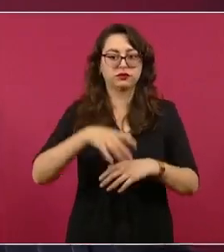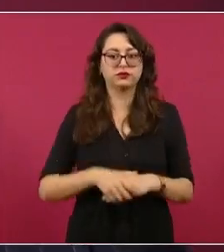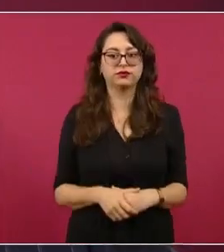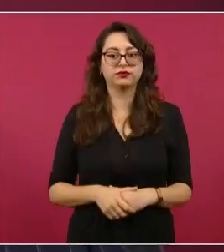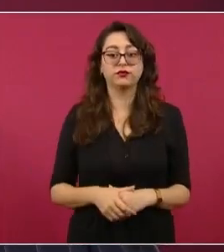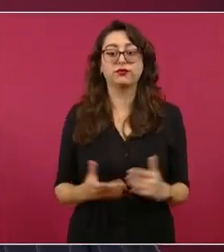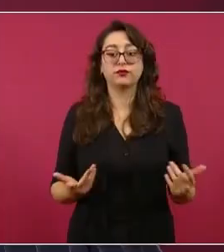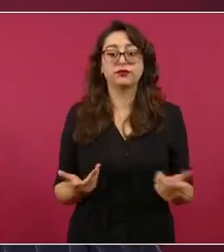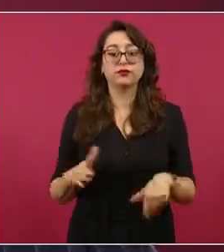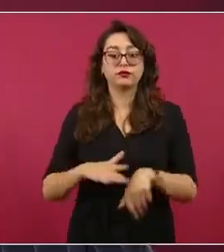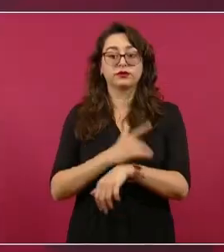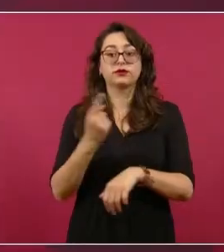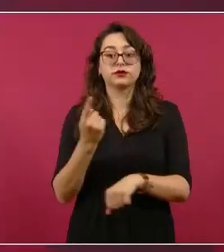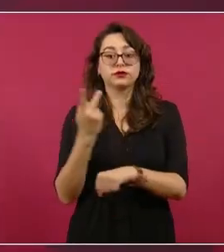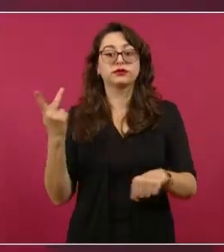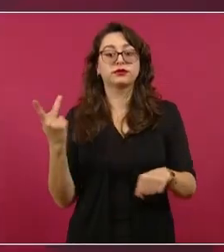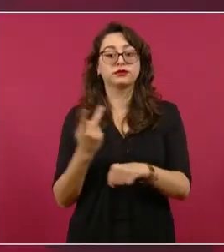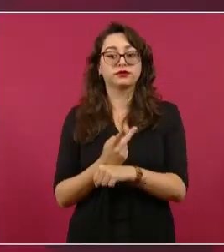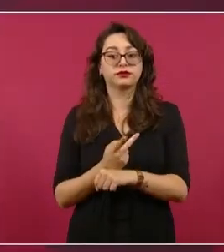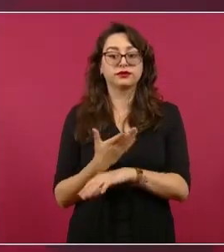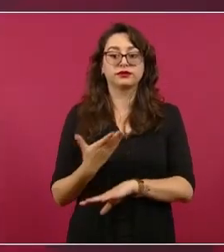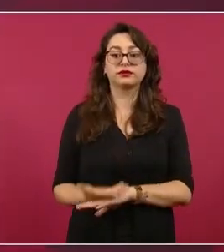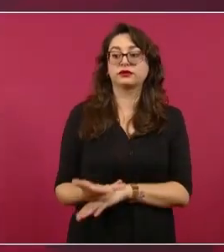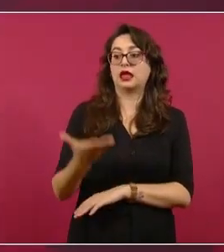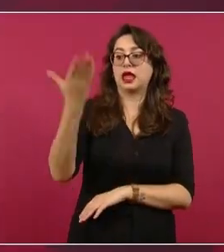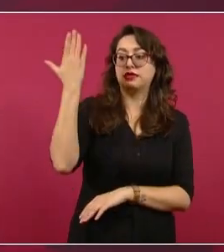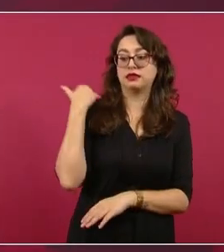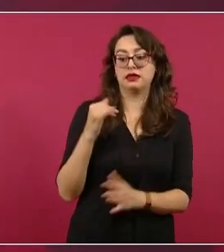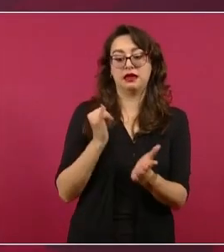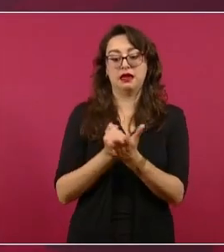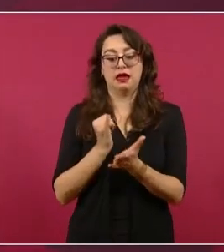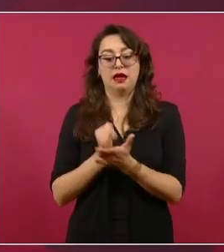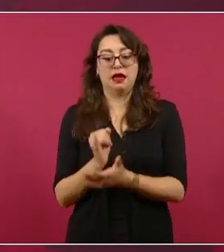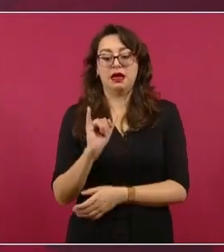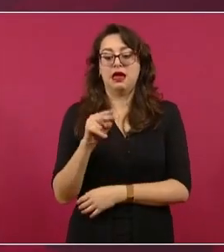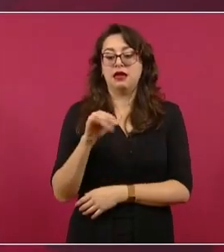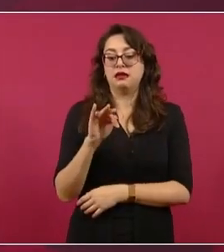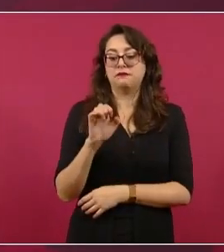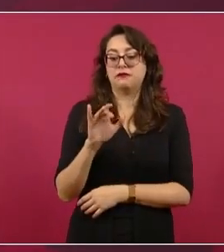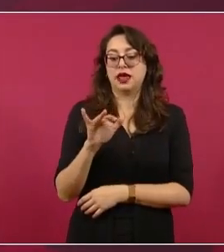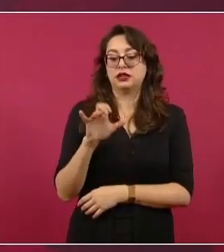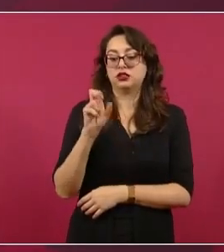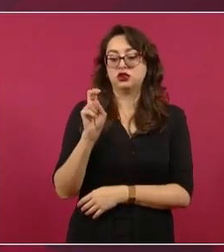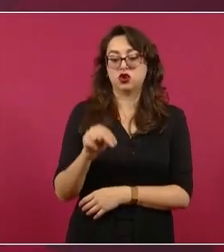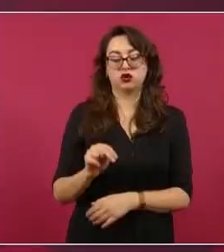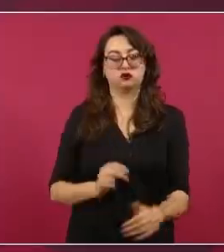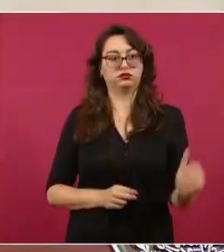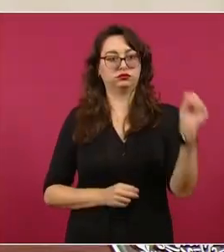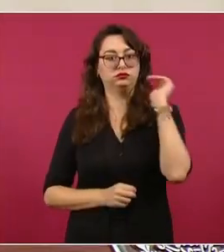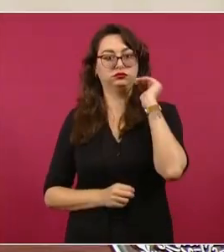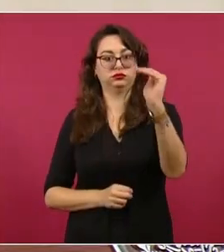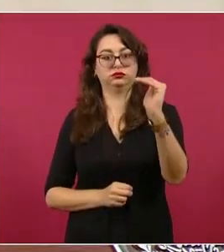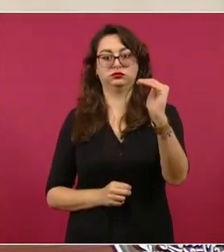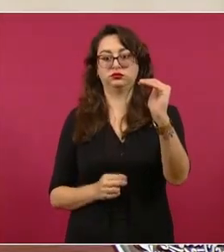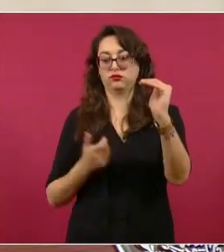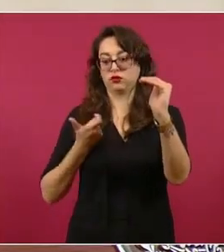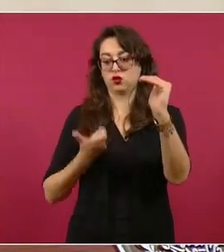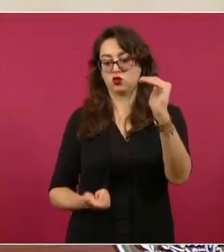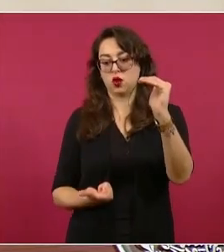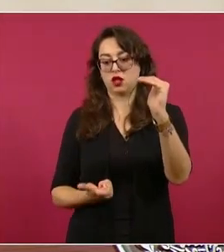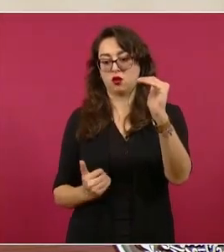se quedaban siempre abajo de la inflación. Por eso, durante todo el periodo neoliberal,